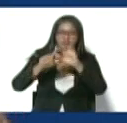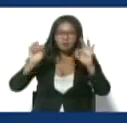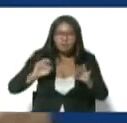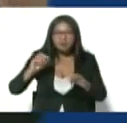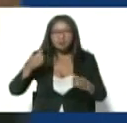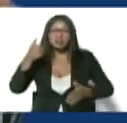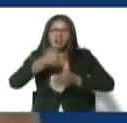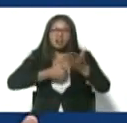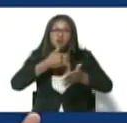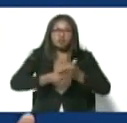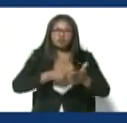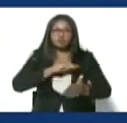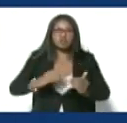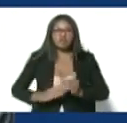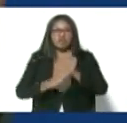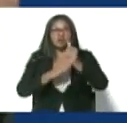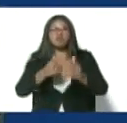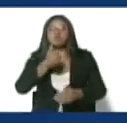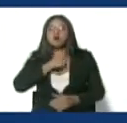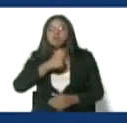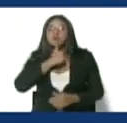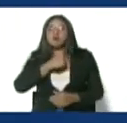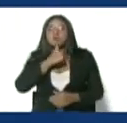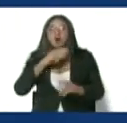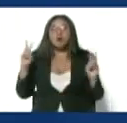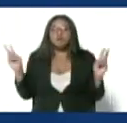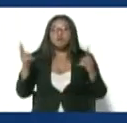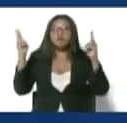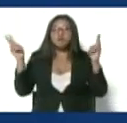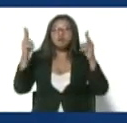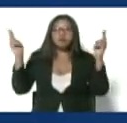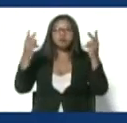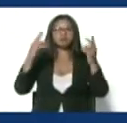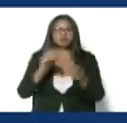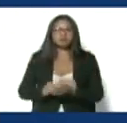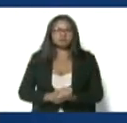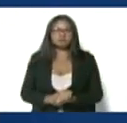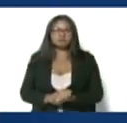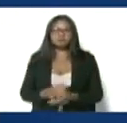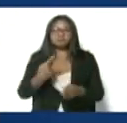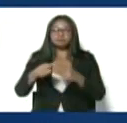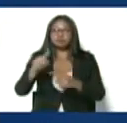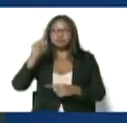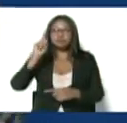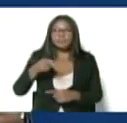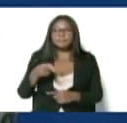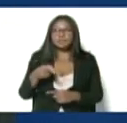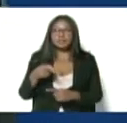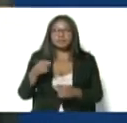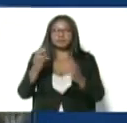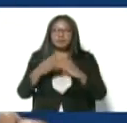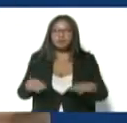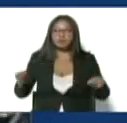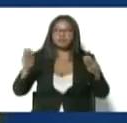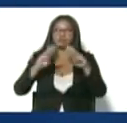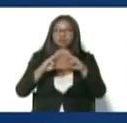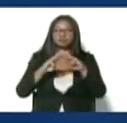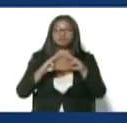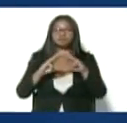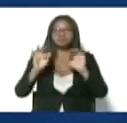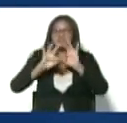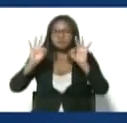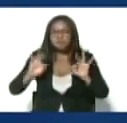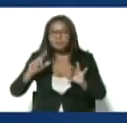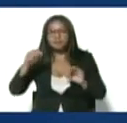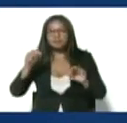luchas en vanguardia de resistencia vanguardia de victoria pero también vanguardia de moralización o regularización de